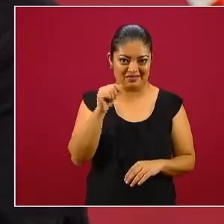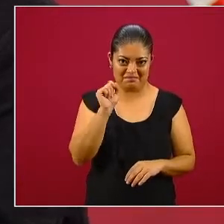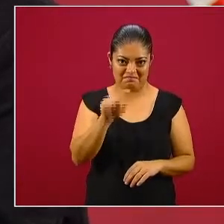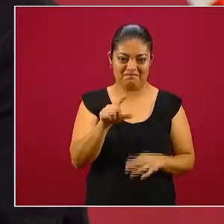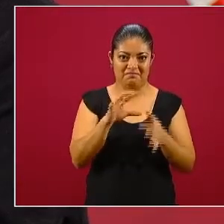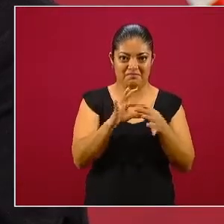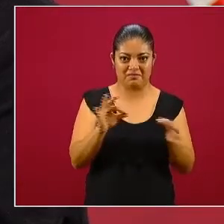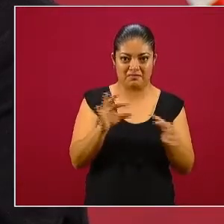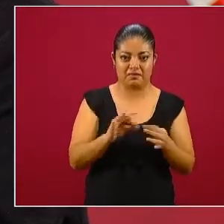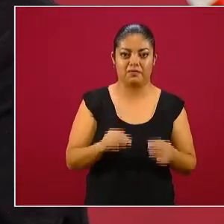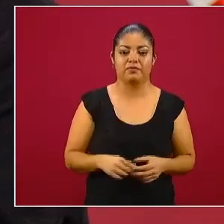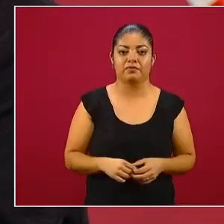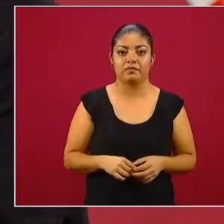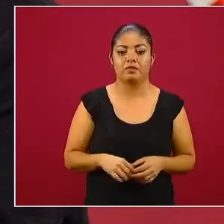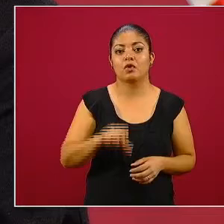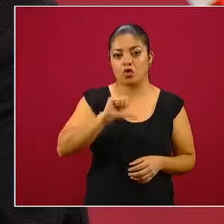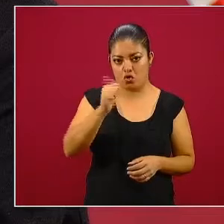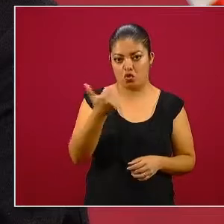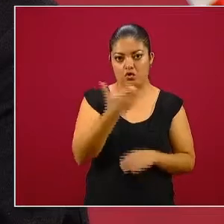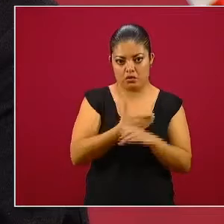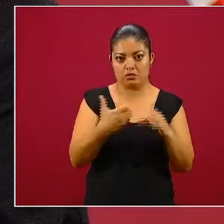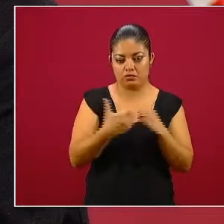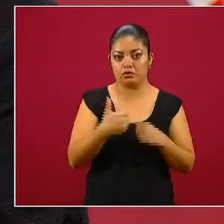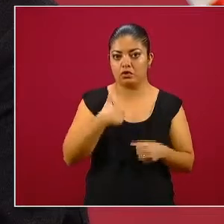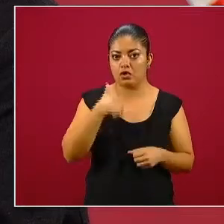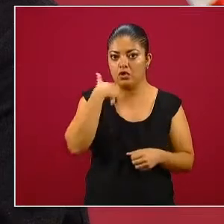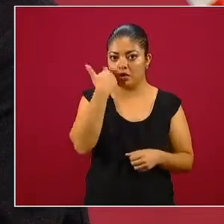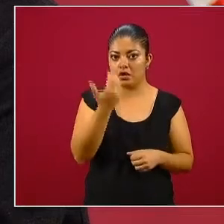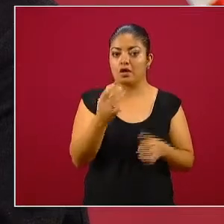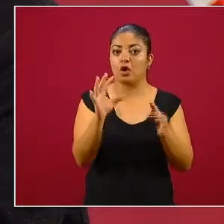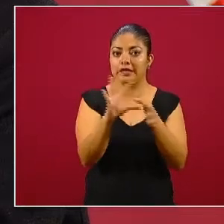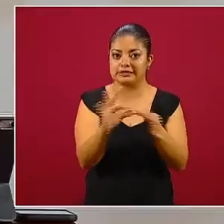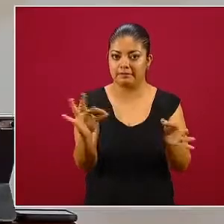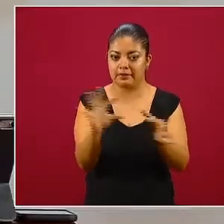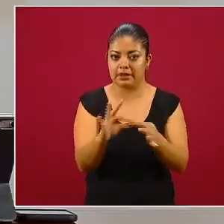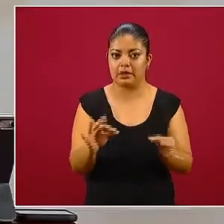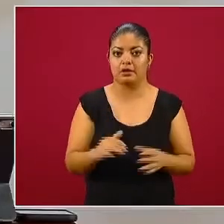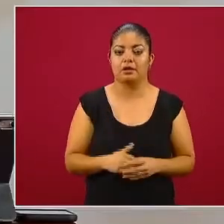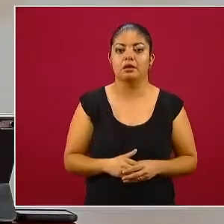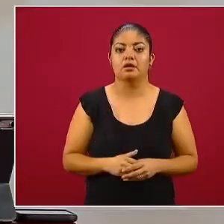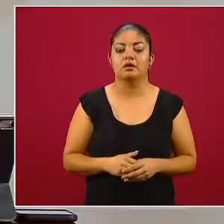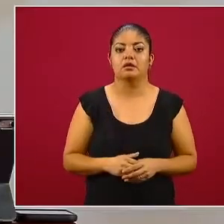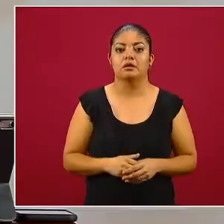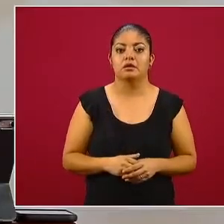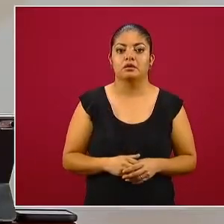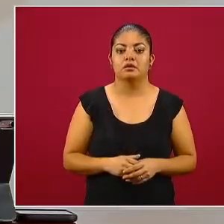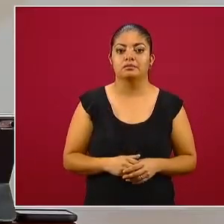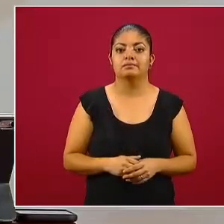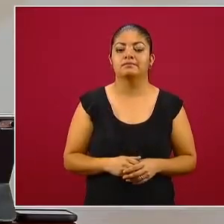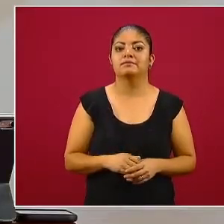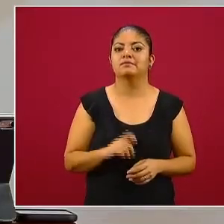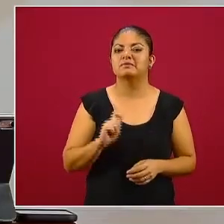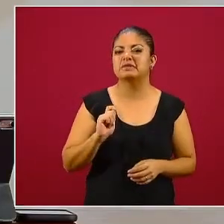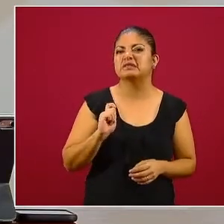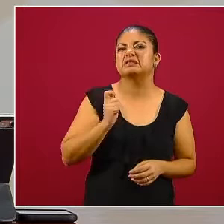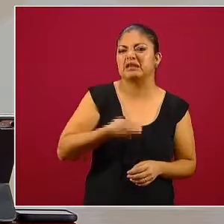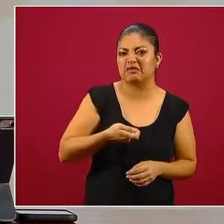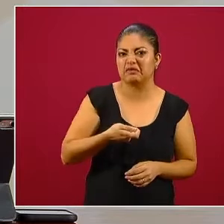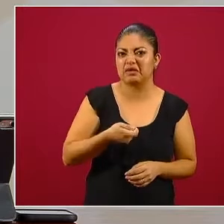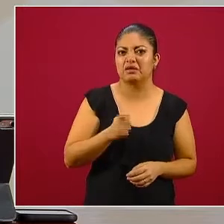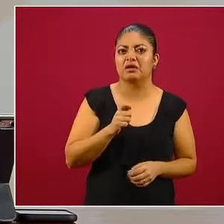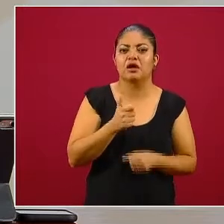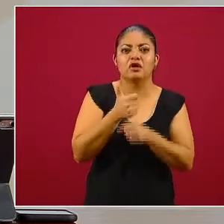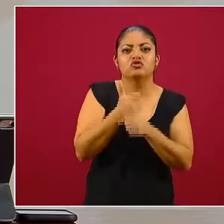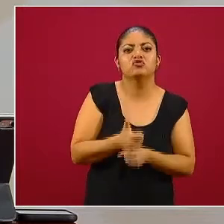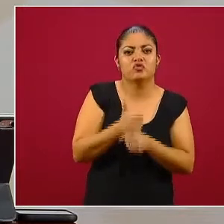La otra cosa que quiero también poner en perspectiva es el significado del sufrimiento